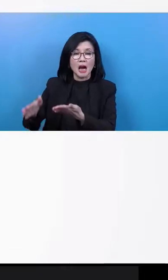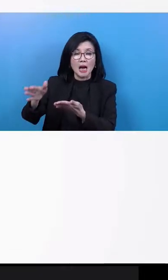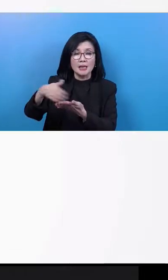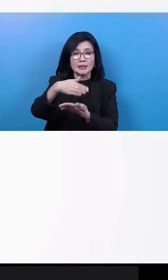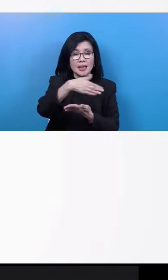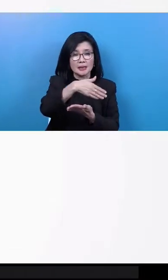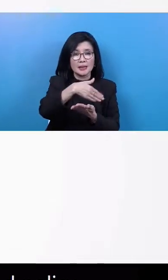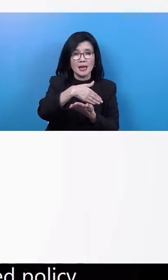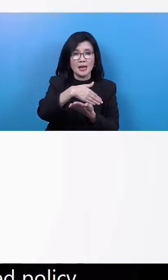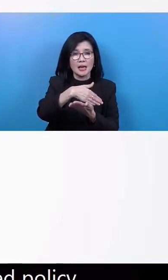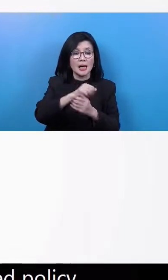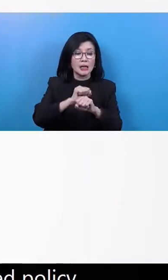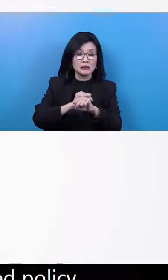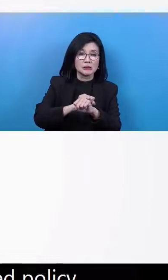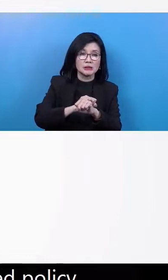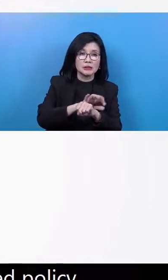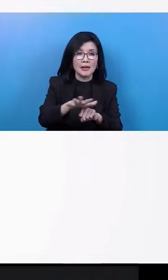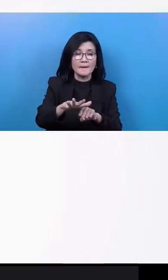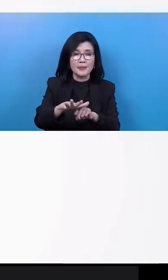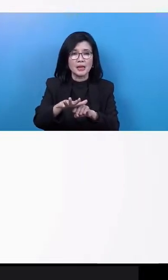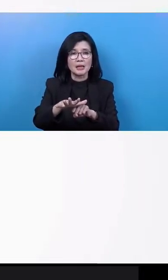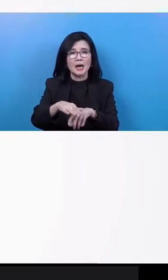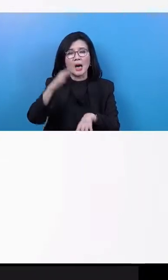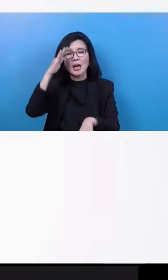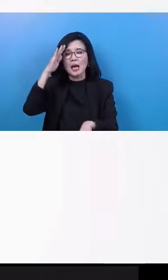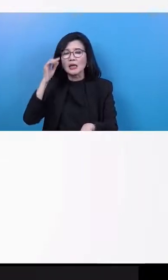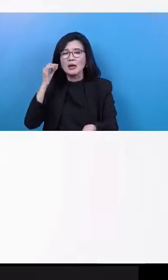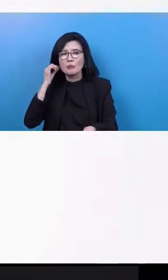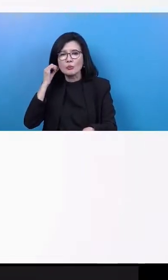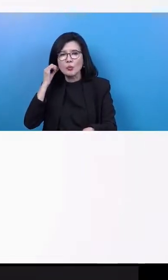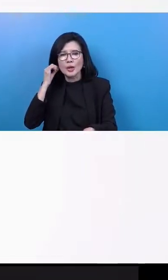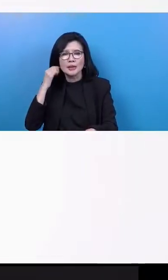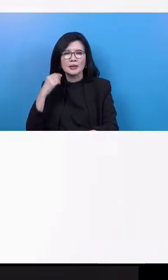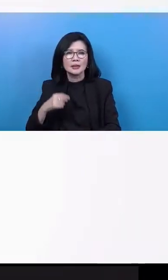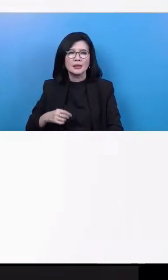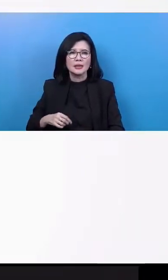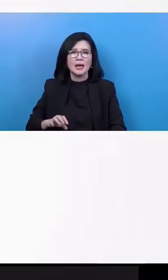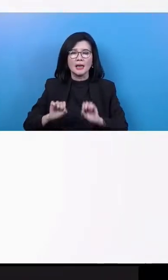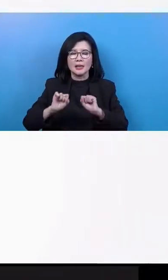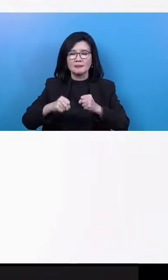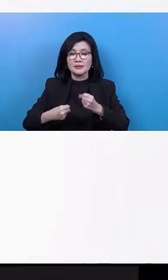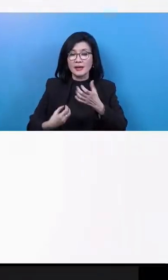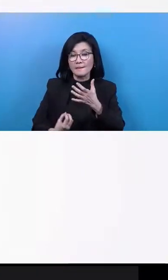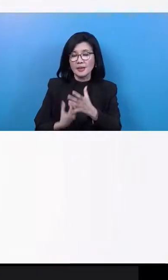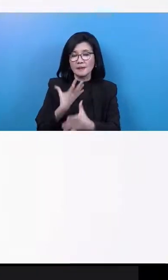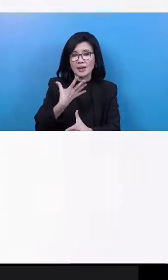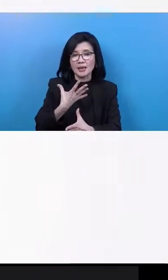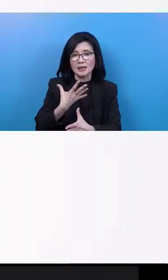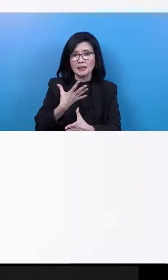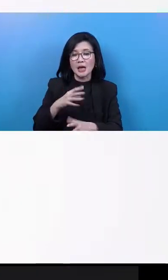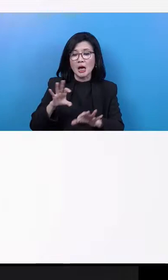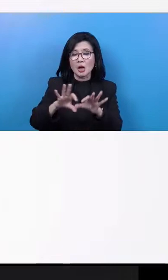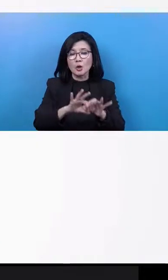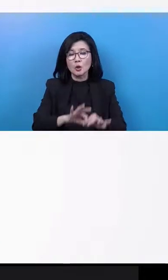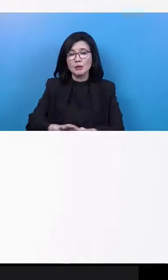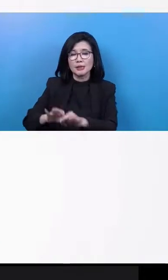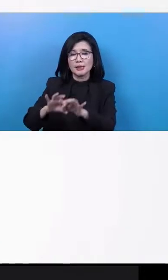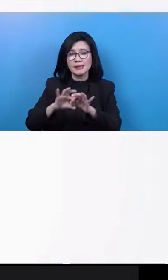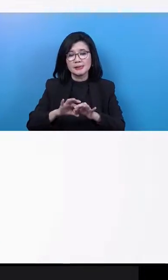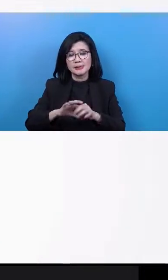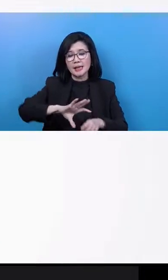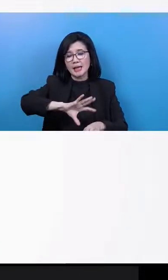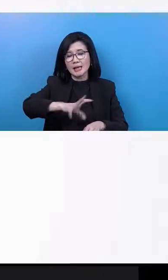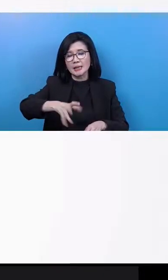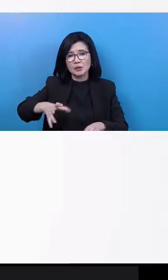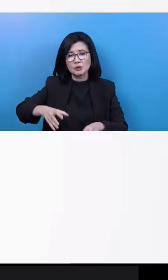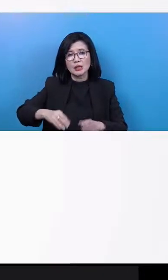plataforma de información y coordinación regional, lo que nos ha generado también información valiosa para poder desarrollar los procesos